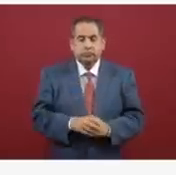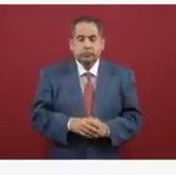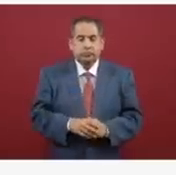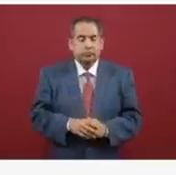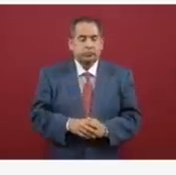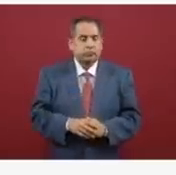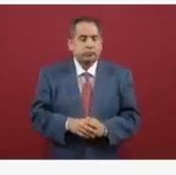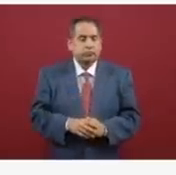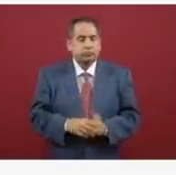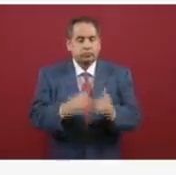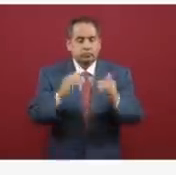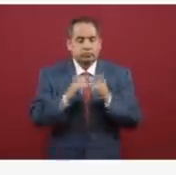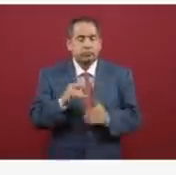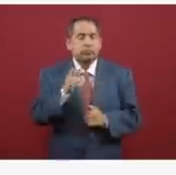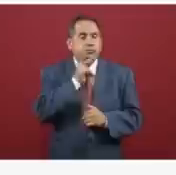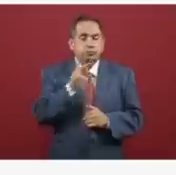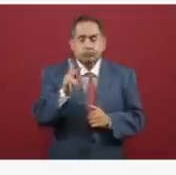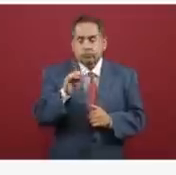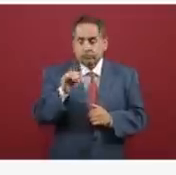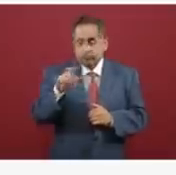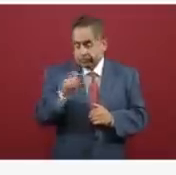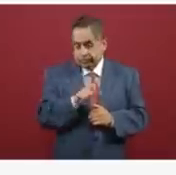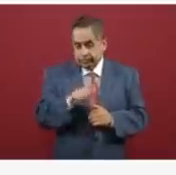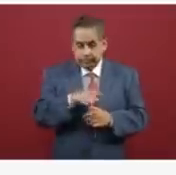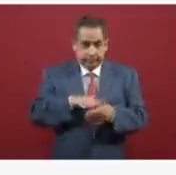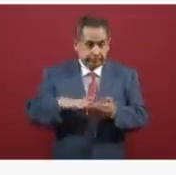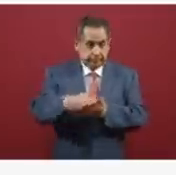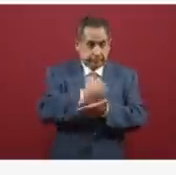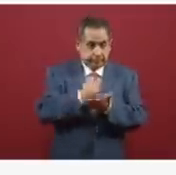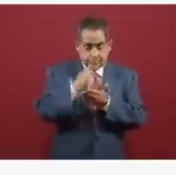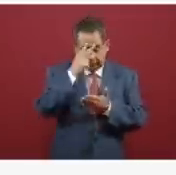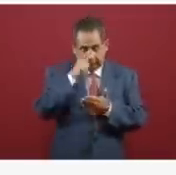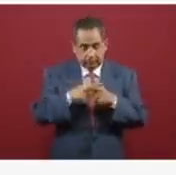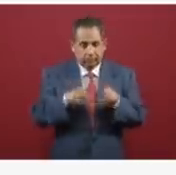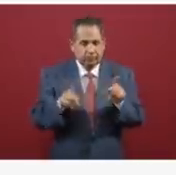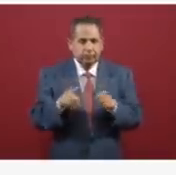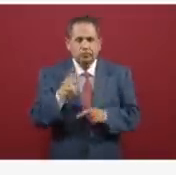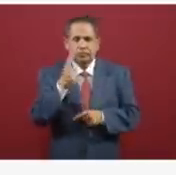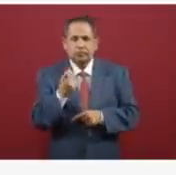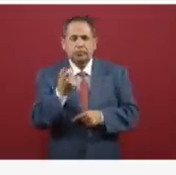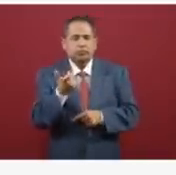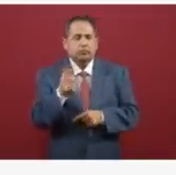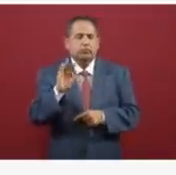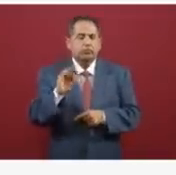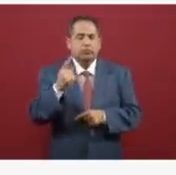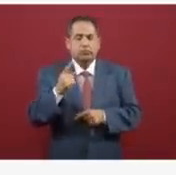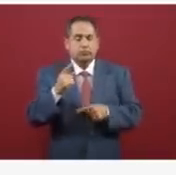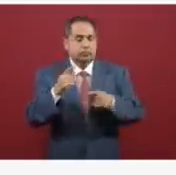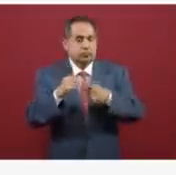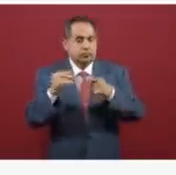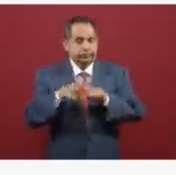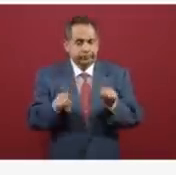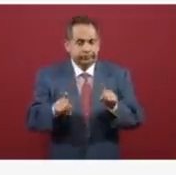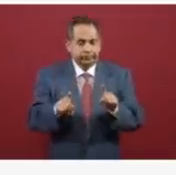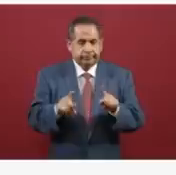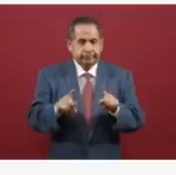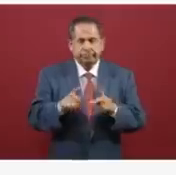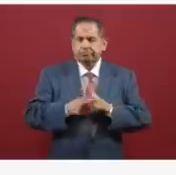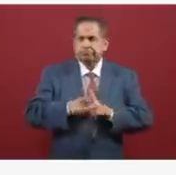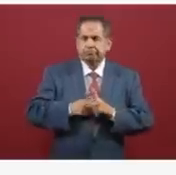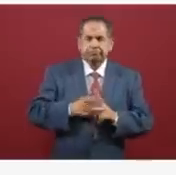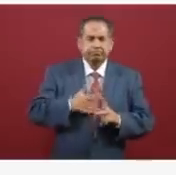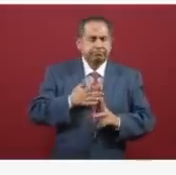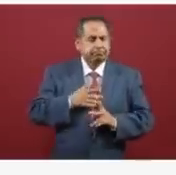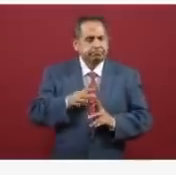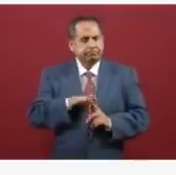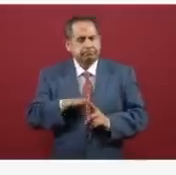los franquiciatarios de pemex en el valle de méxico están con un diferencial de un peso 41 centavos precio promedio